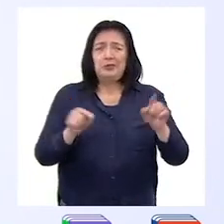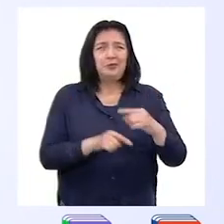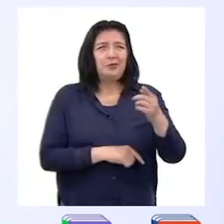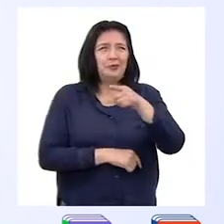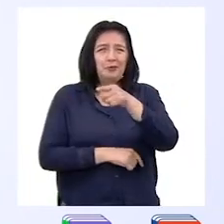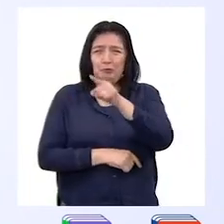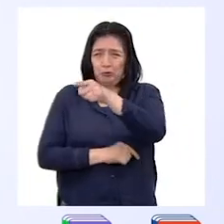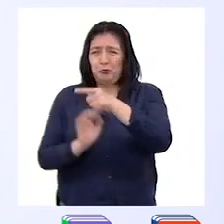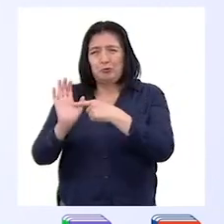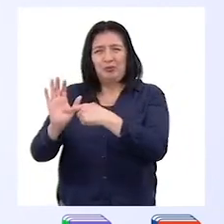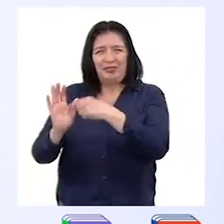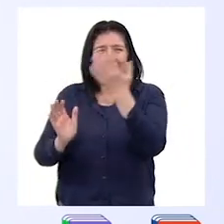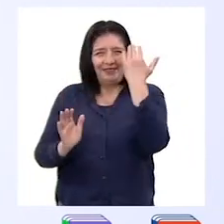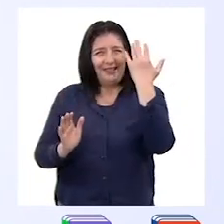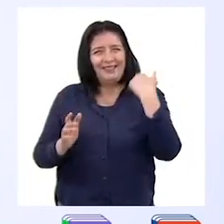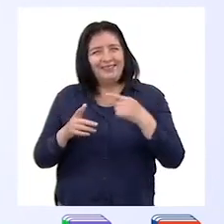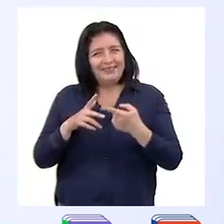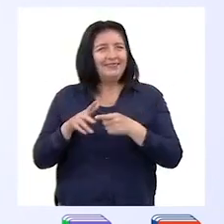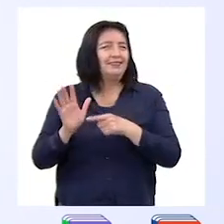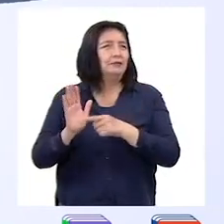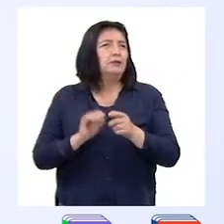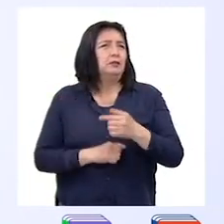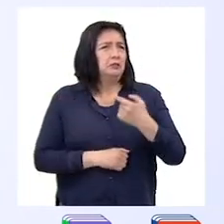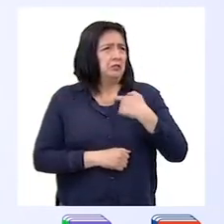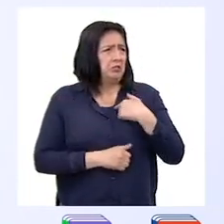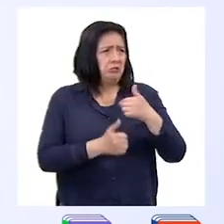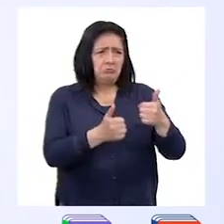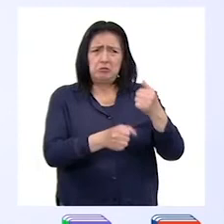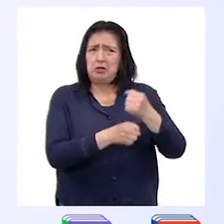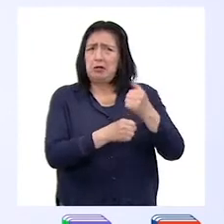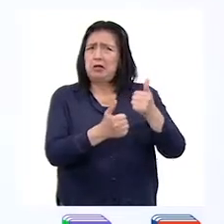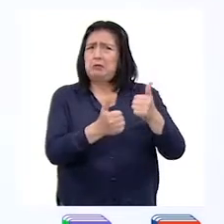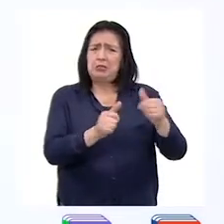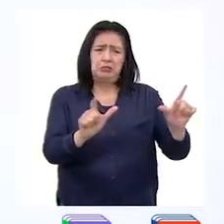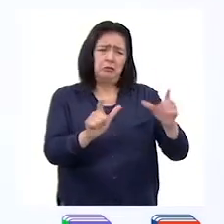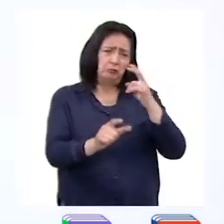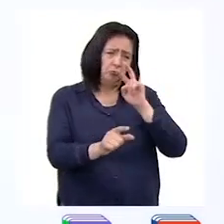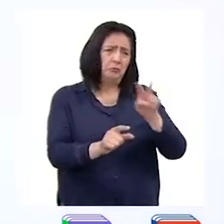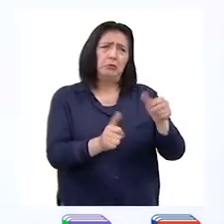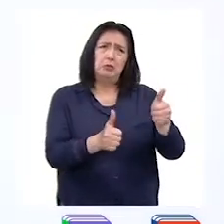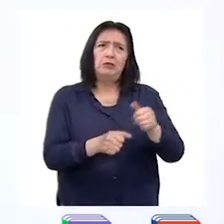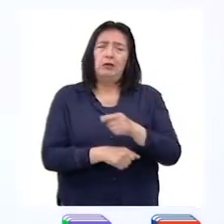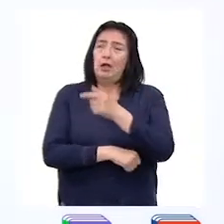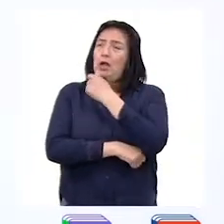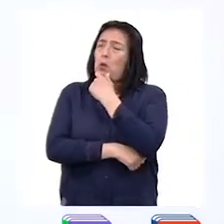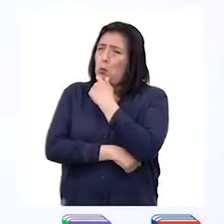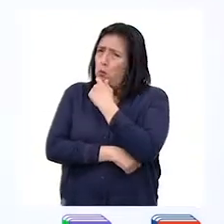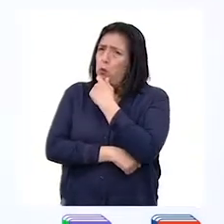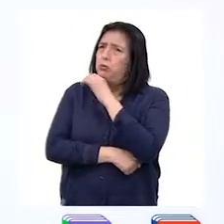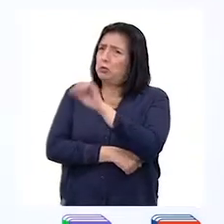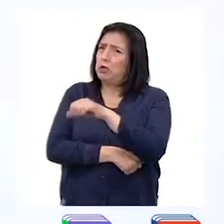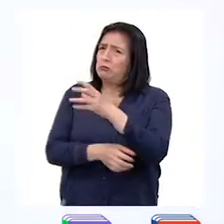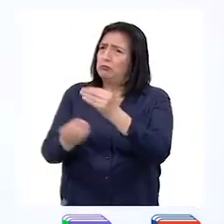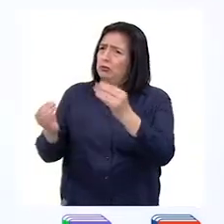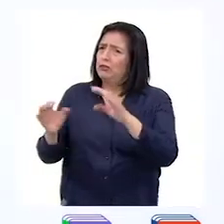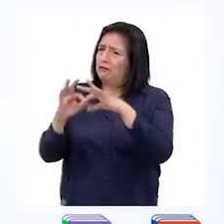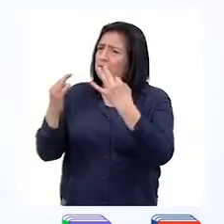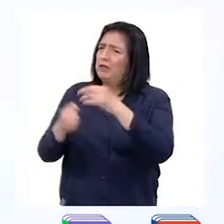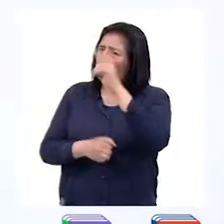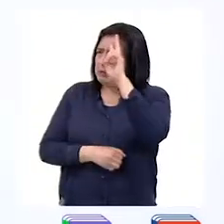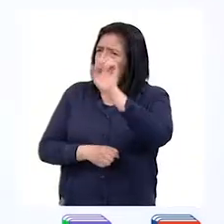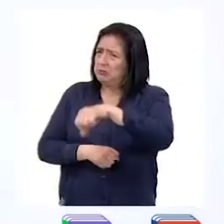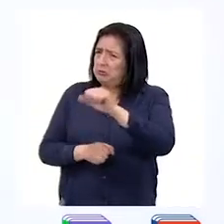el que mostraste al inicio del programa y me funciona de maravilla. Seguro que hay muchas familias en el Perú que